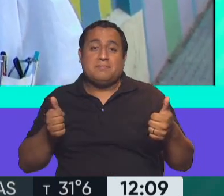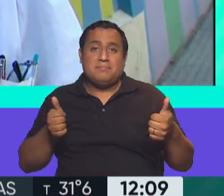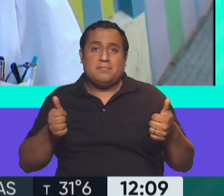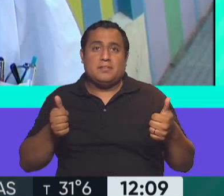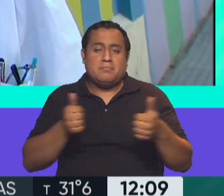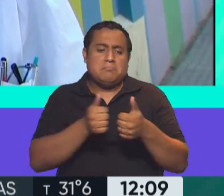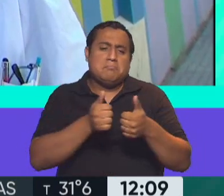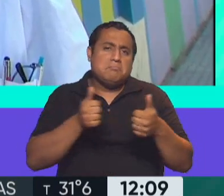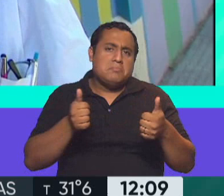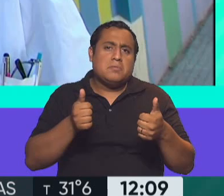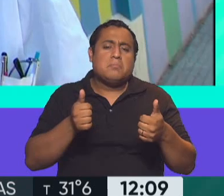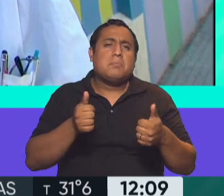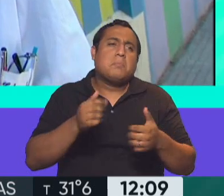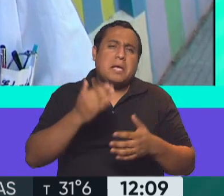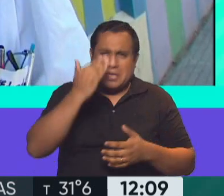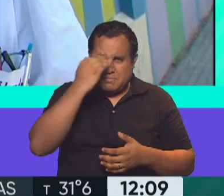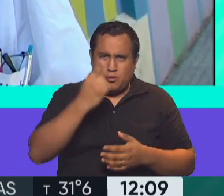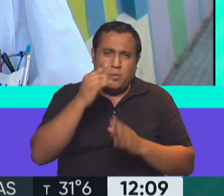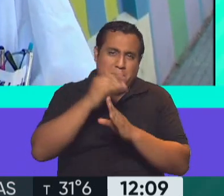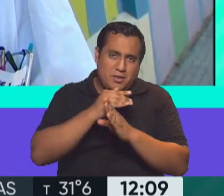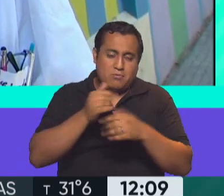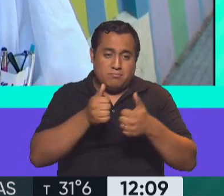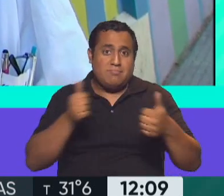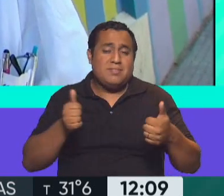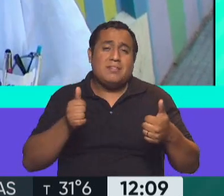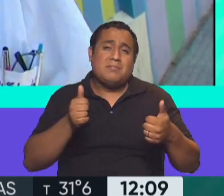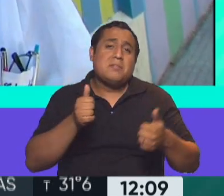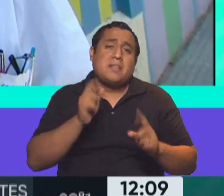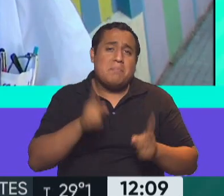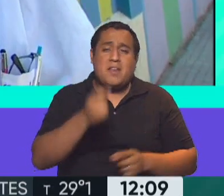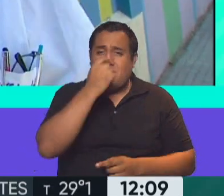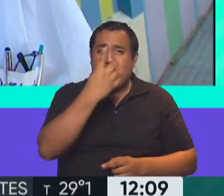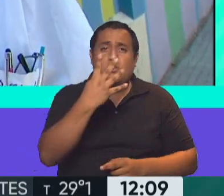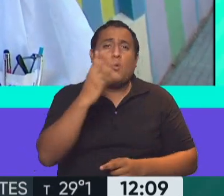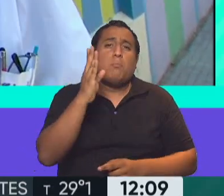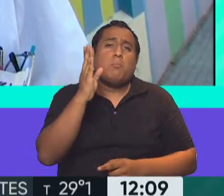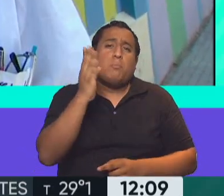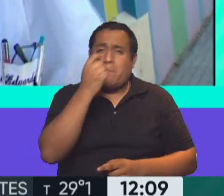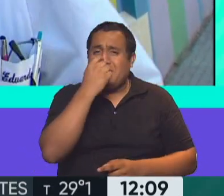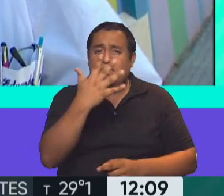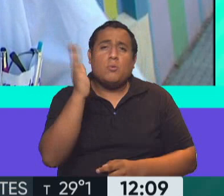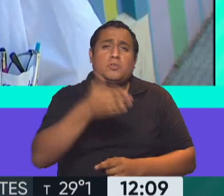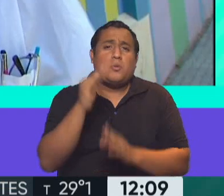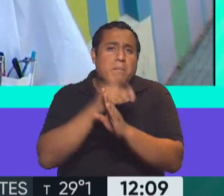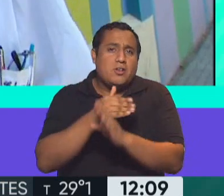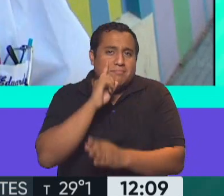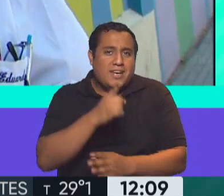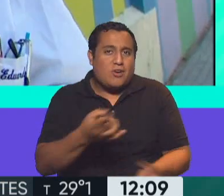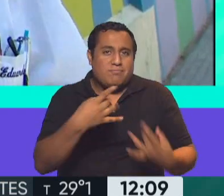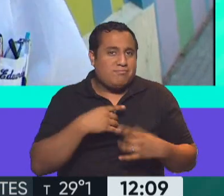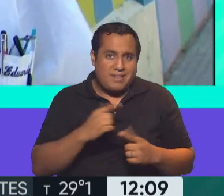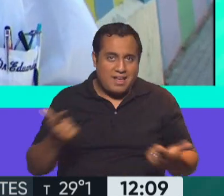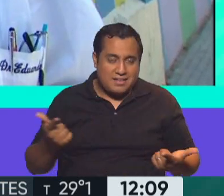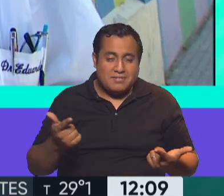de 15 minutos, disminuye otro 25% el riesgo de contagiarse. Quiere decir que estas medidas, que parecen viejas, porque